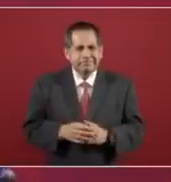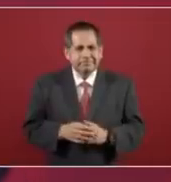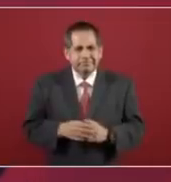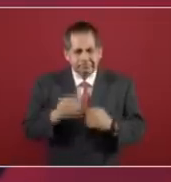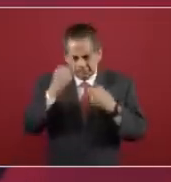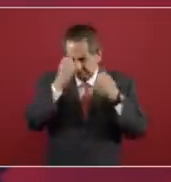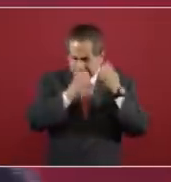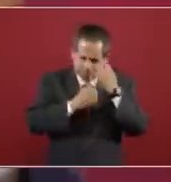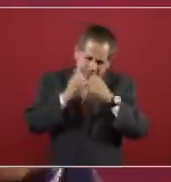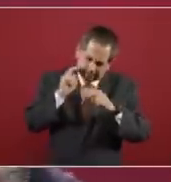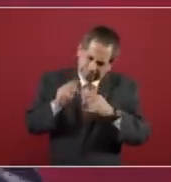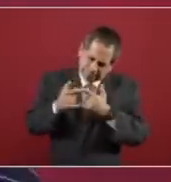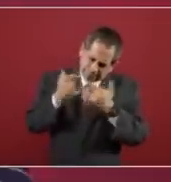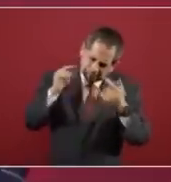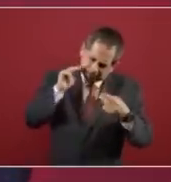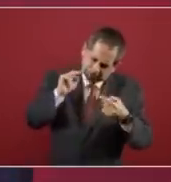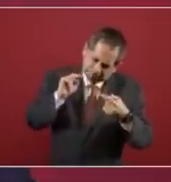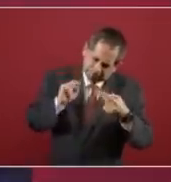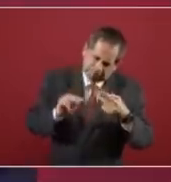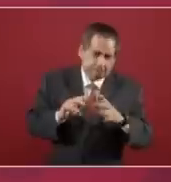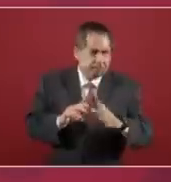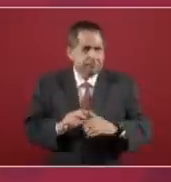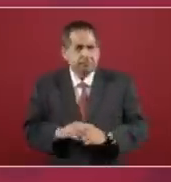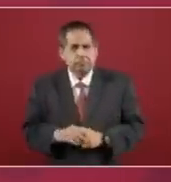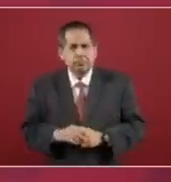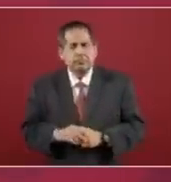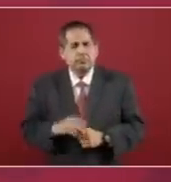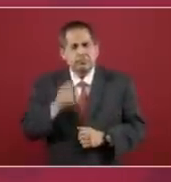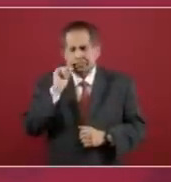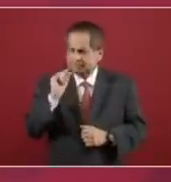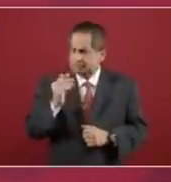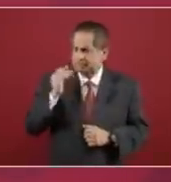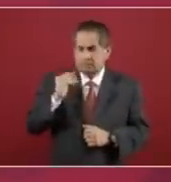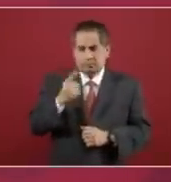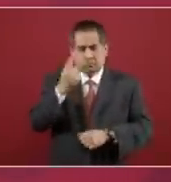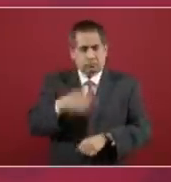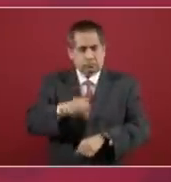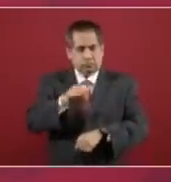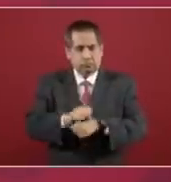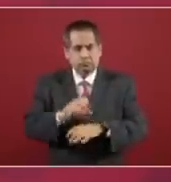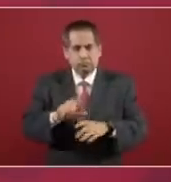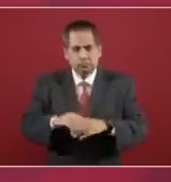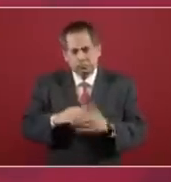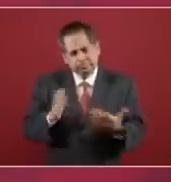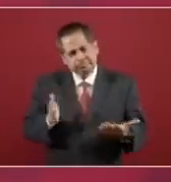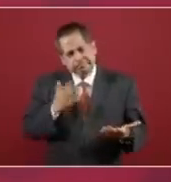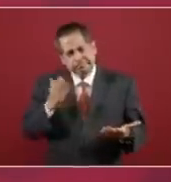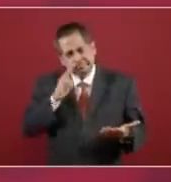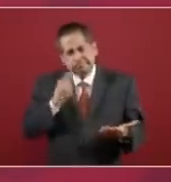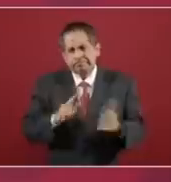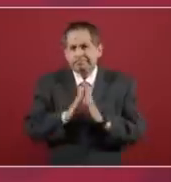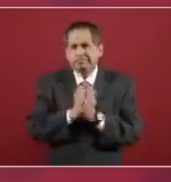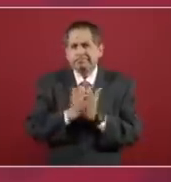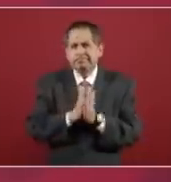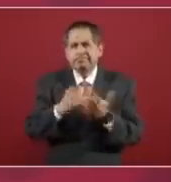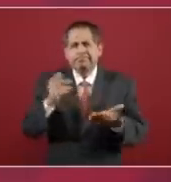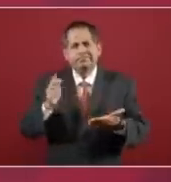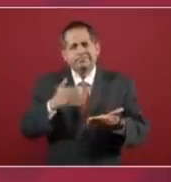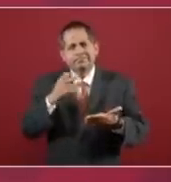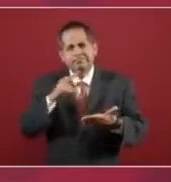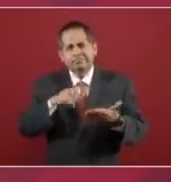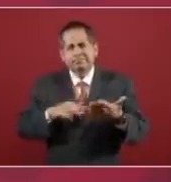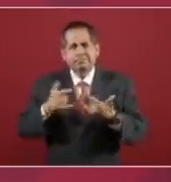revisarlo hace como una semana estaba viendo el libro este de